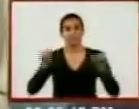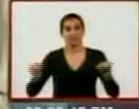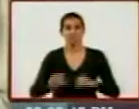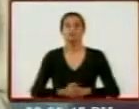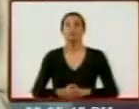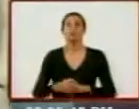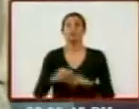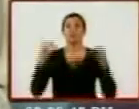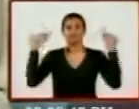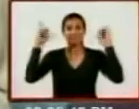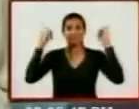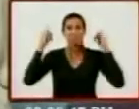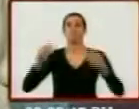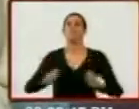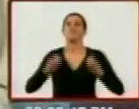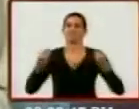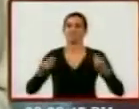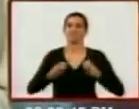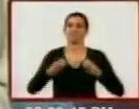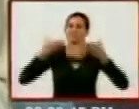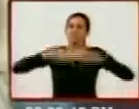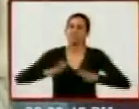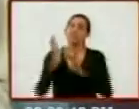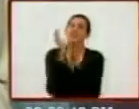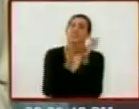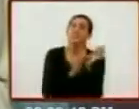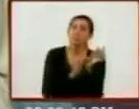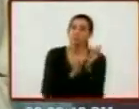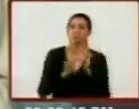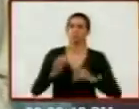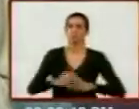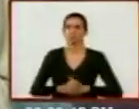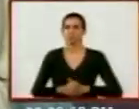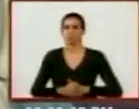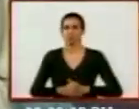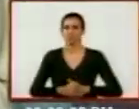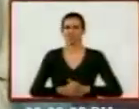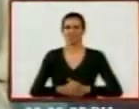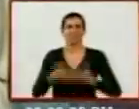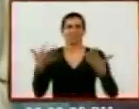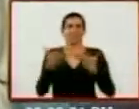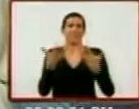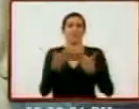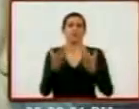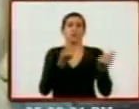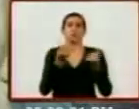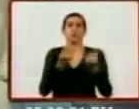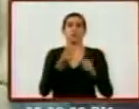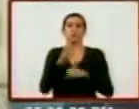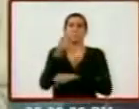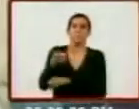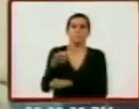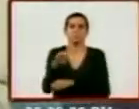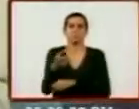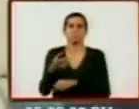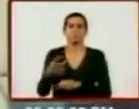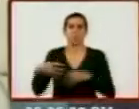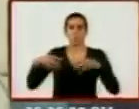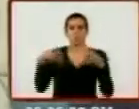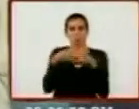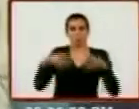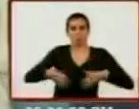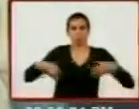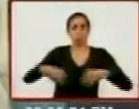celebrando la vida el nacimiento del niño Jesús y esto esta guerra económica impuesta por la burguesía no nos va a arrebatar